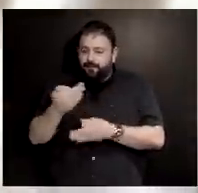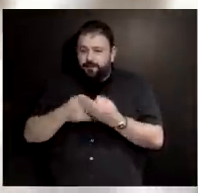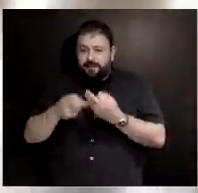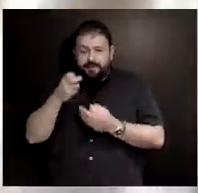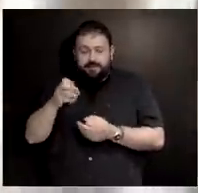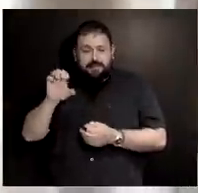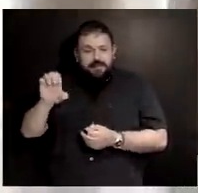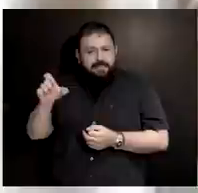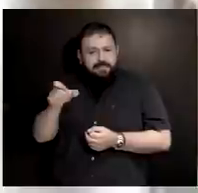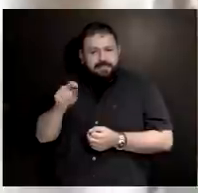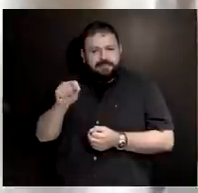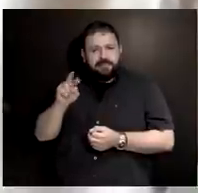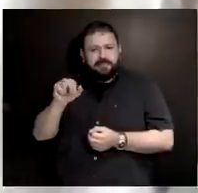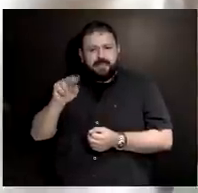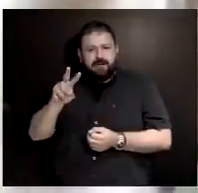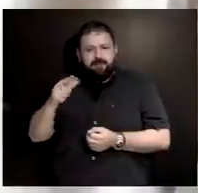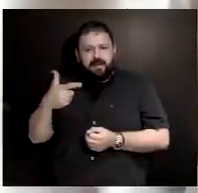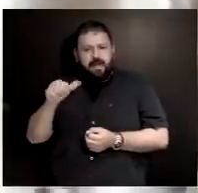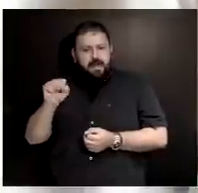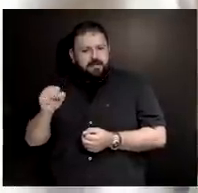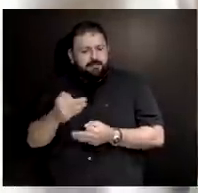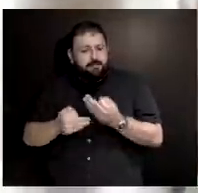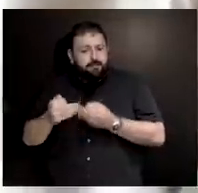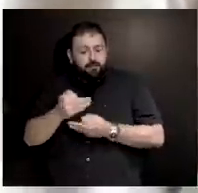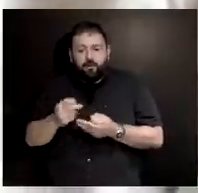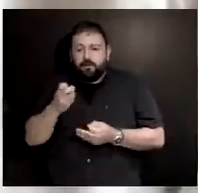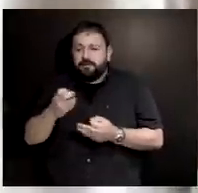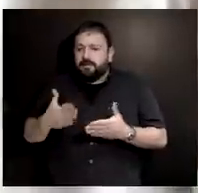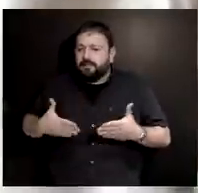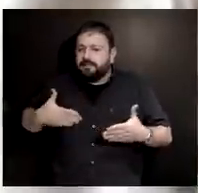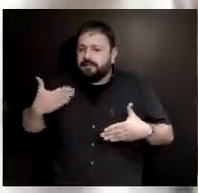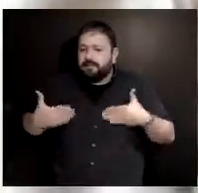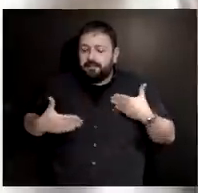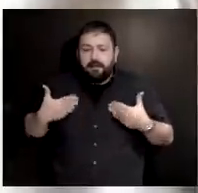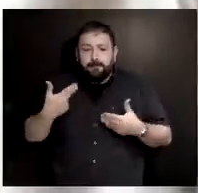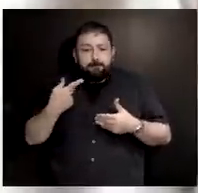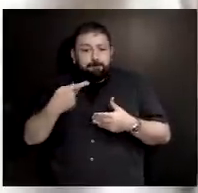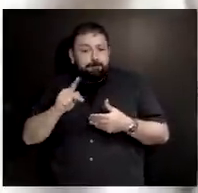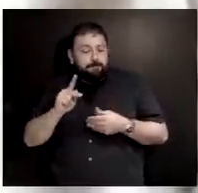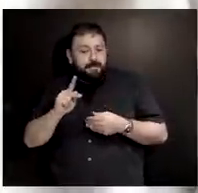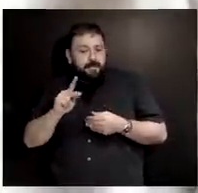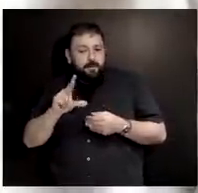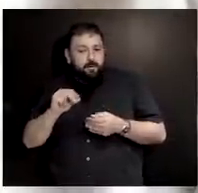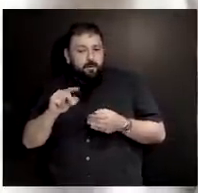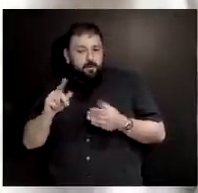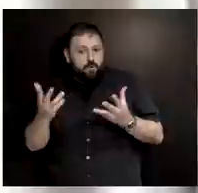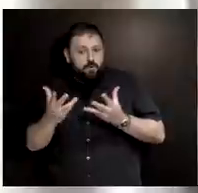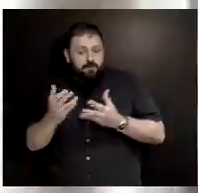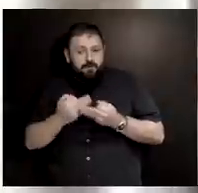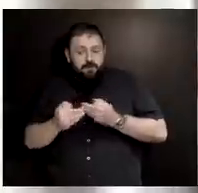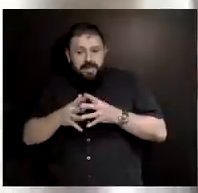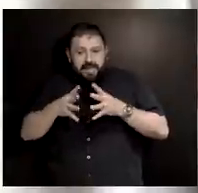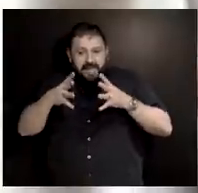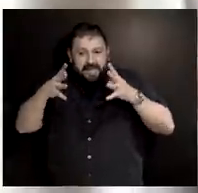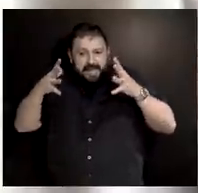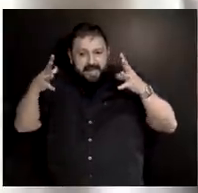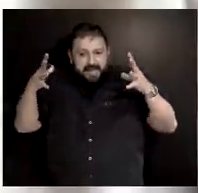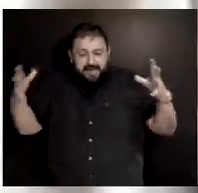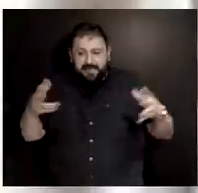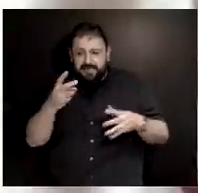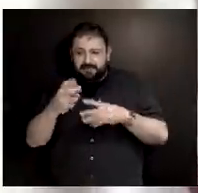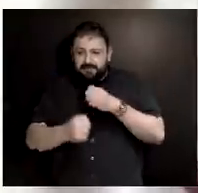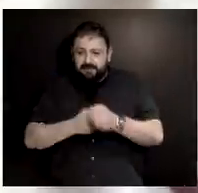extravaganas habrá una celebración, pero no será la celebración más grande del año. Como